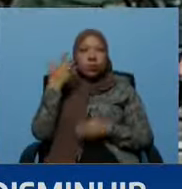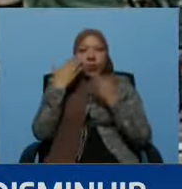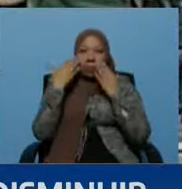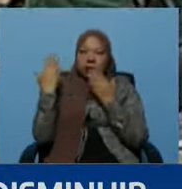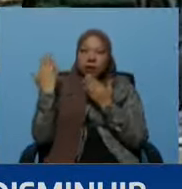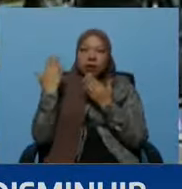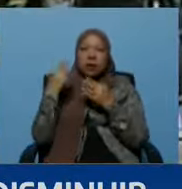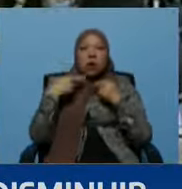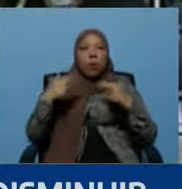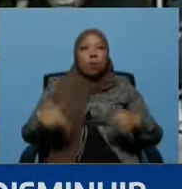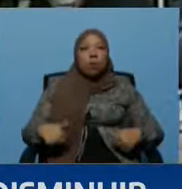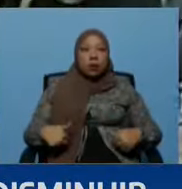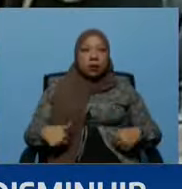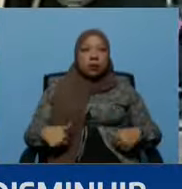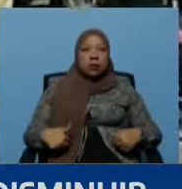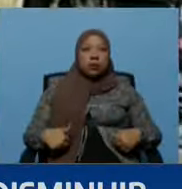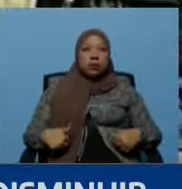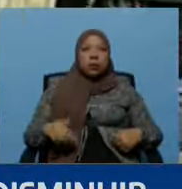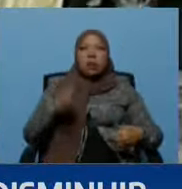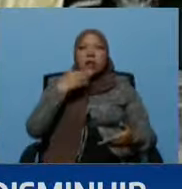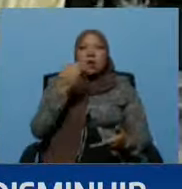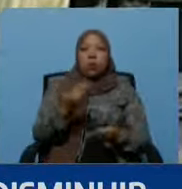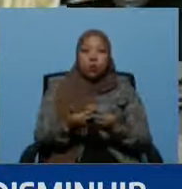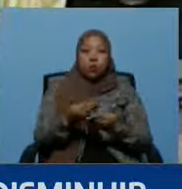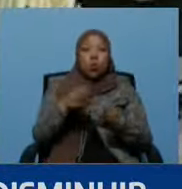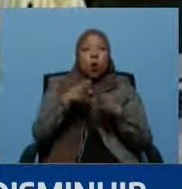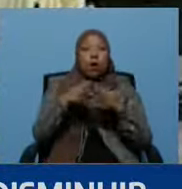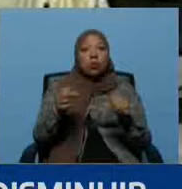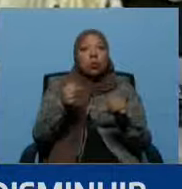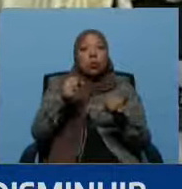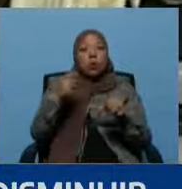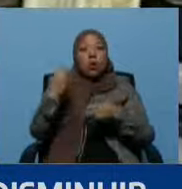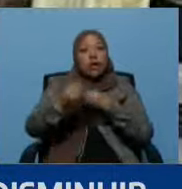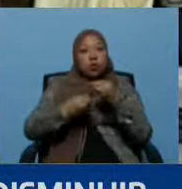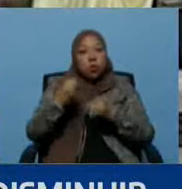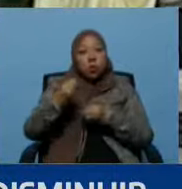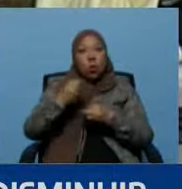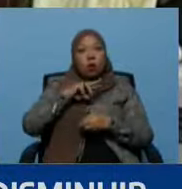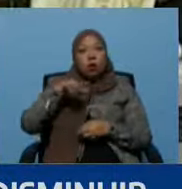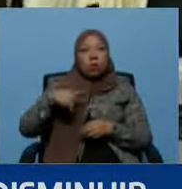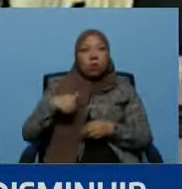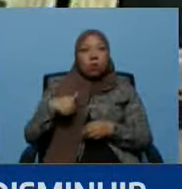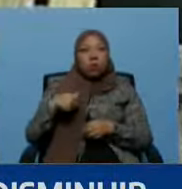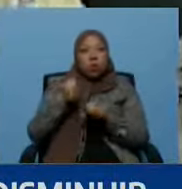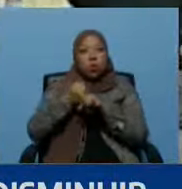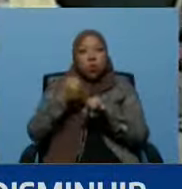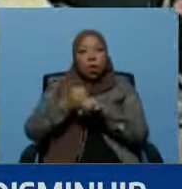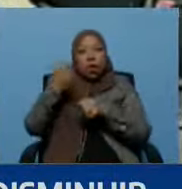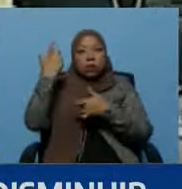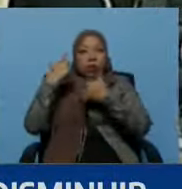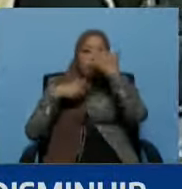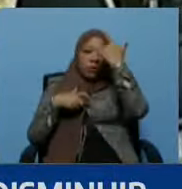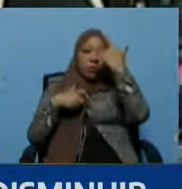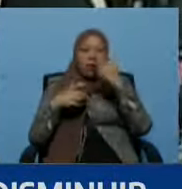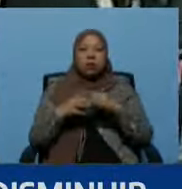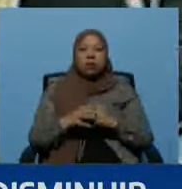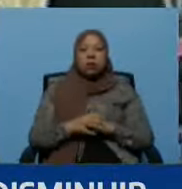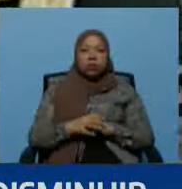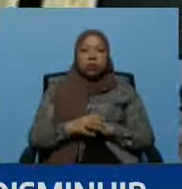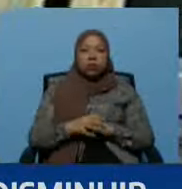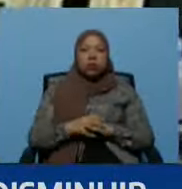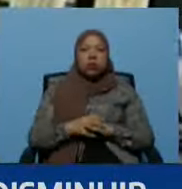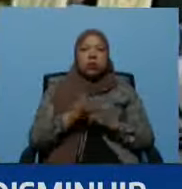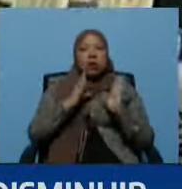esencialmente humanista, gracias a la creación de nuestro comandante supremo, Hugo Chávez, con